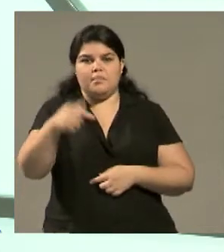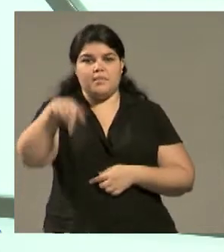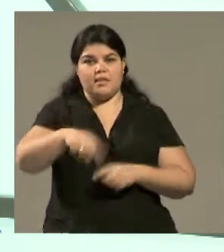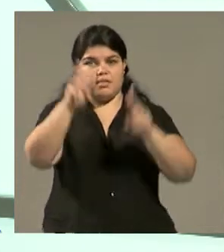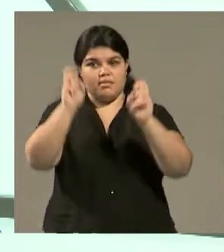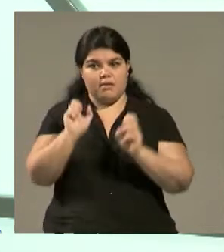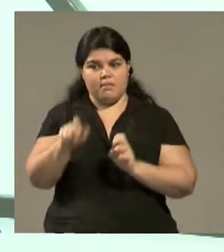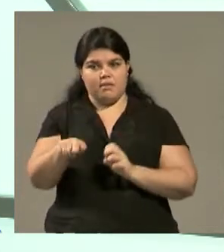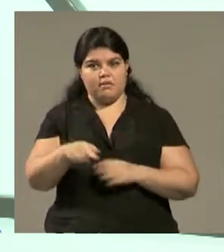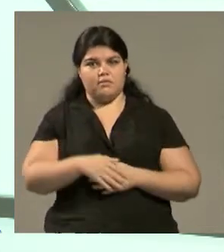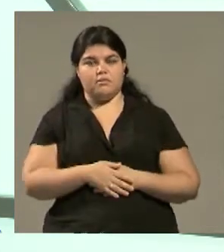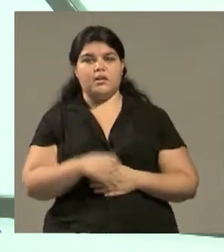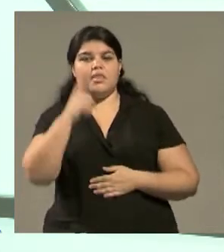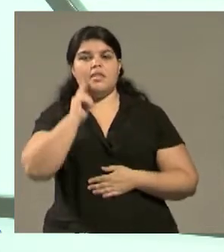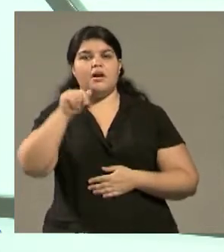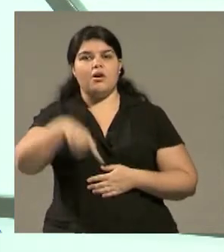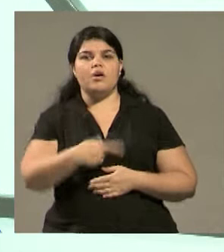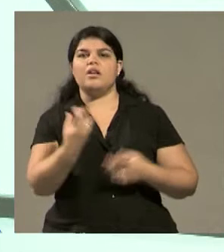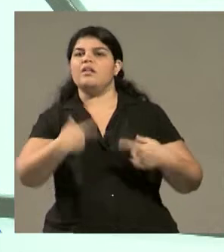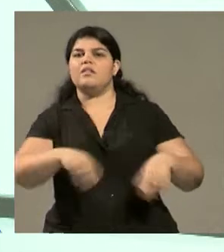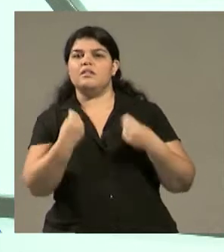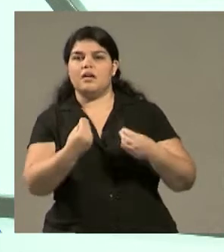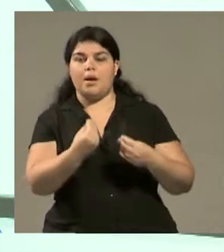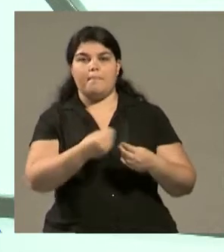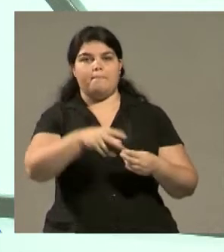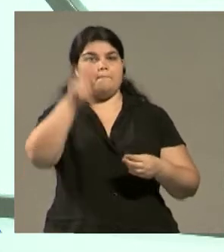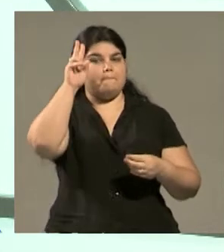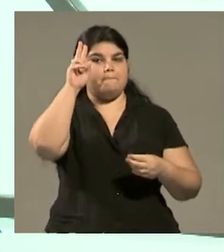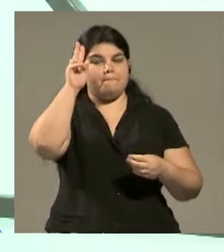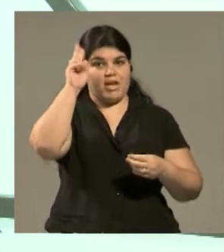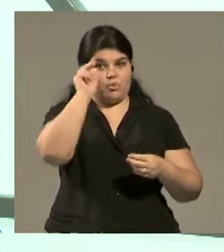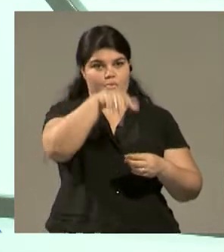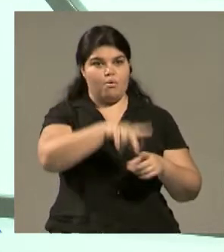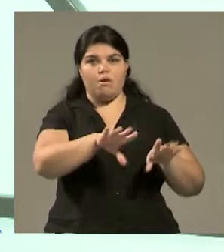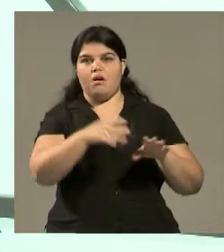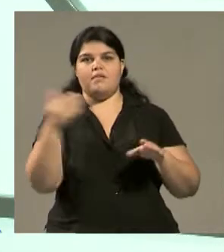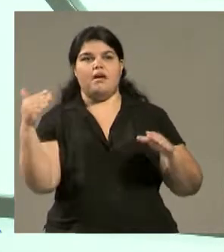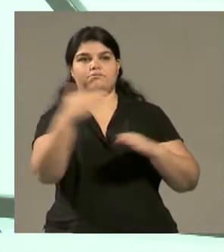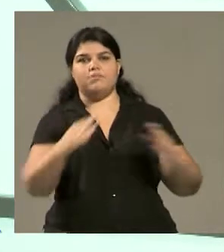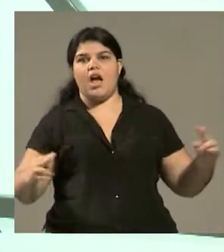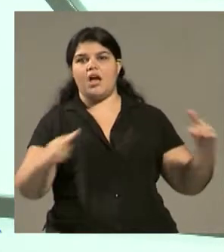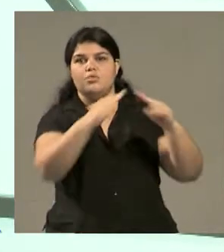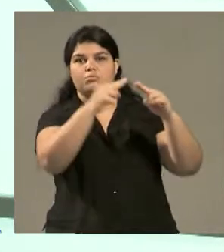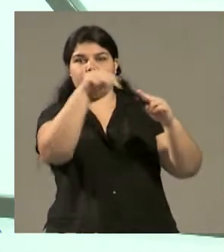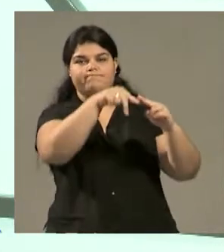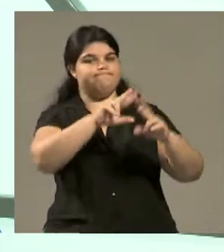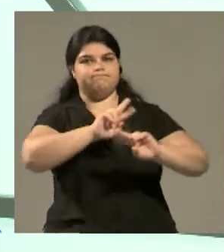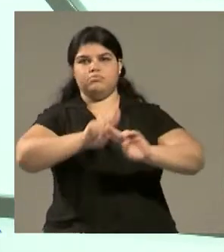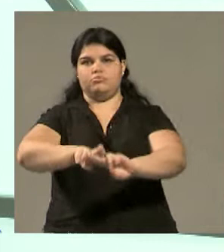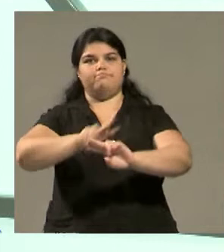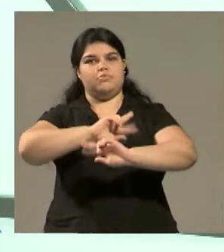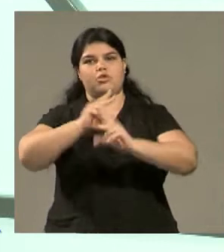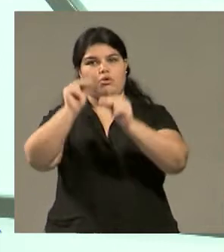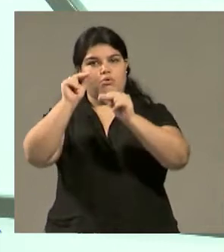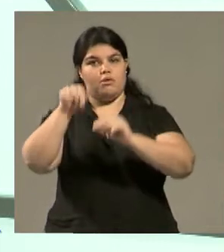Hoy la noticia fue que Perú anuló la invitación a Maduro a la Cumbre de las Américas. El Grupo de Lima,